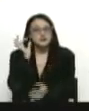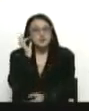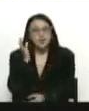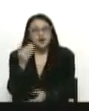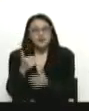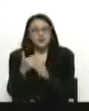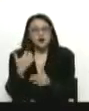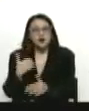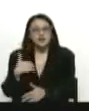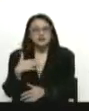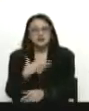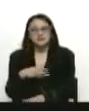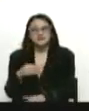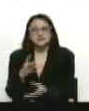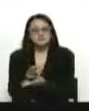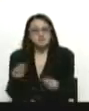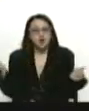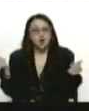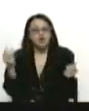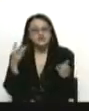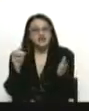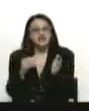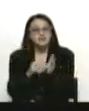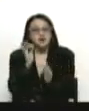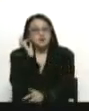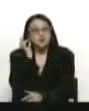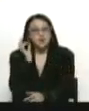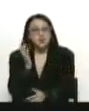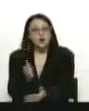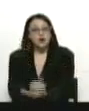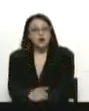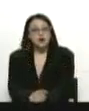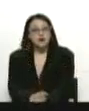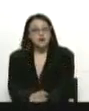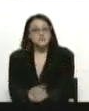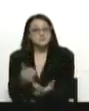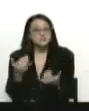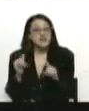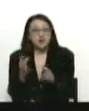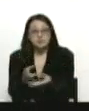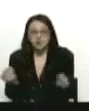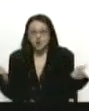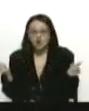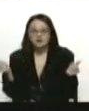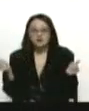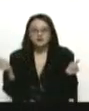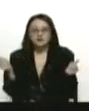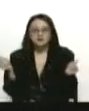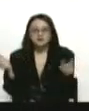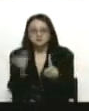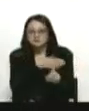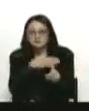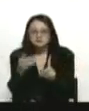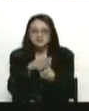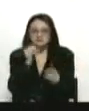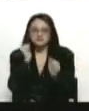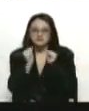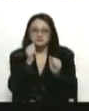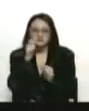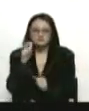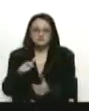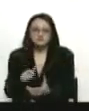dictadura militar, desaparecer a 30.000 cristinas, desaparecer a los hijos y hijas de los torturados, de los